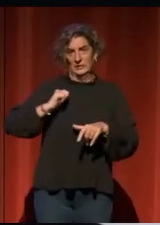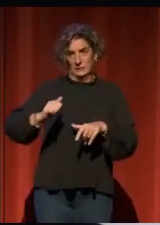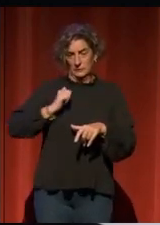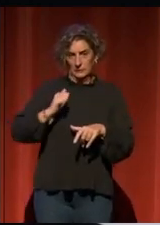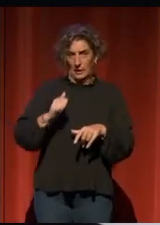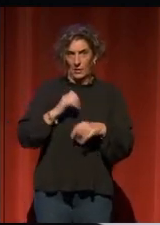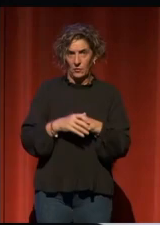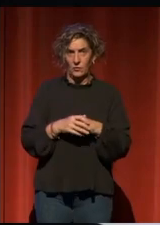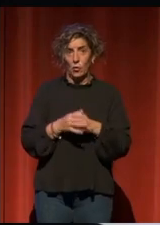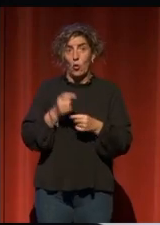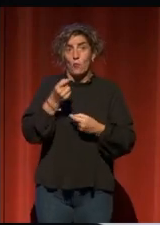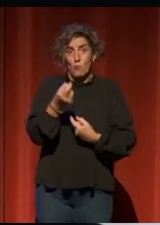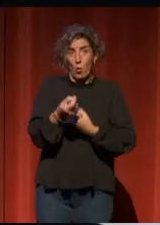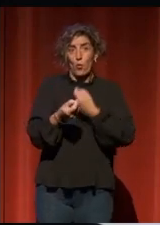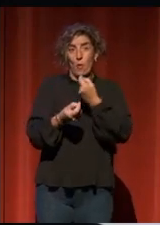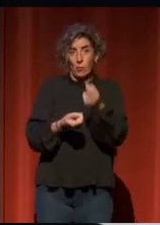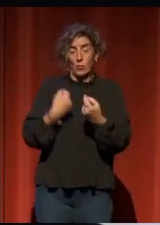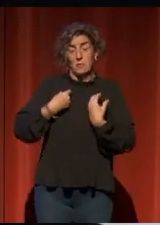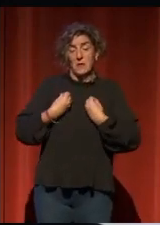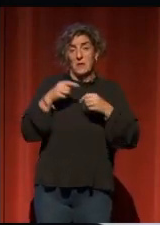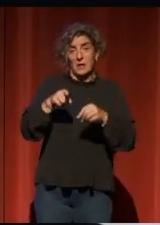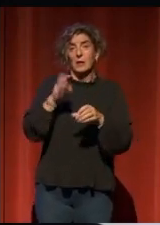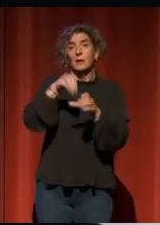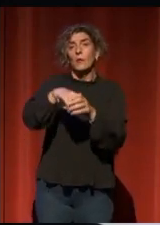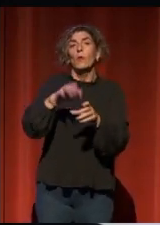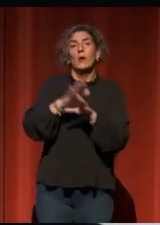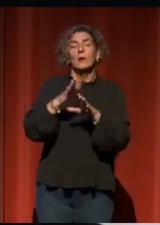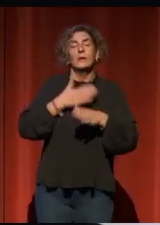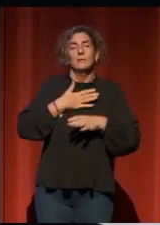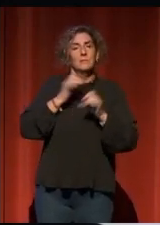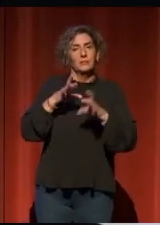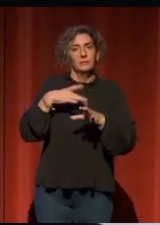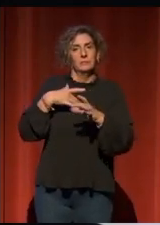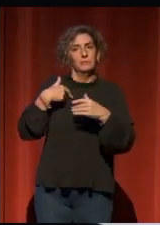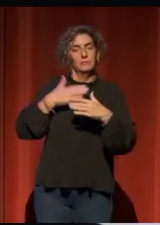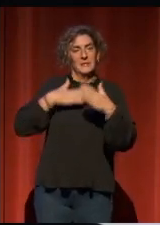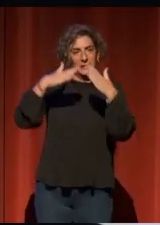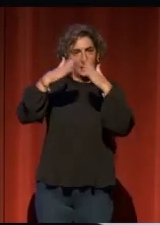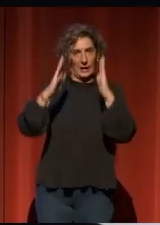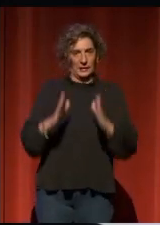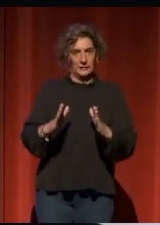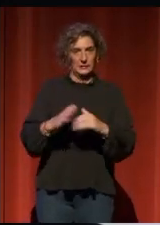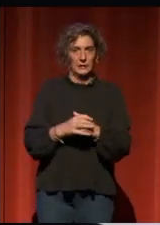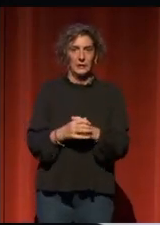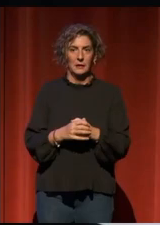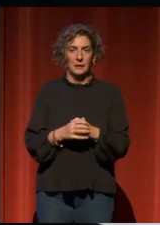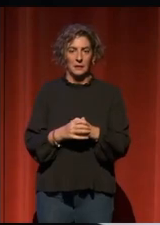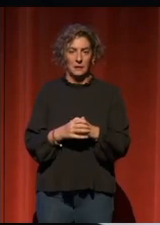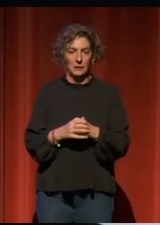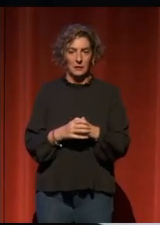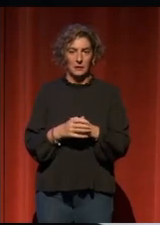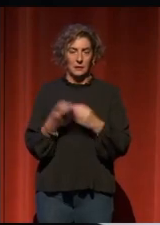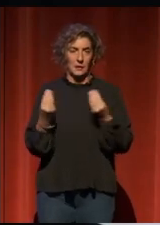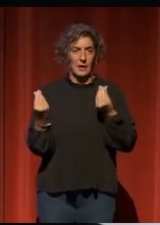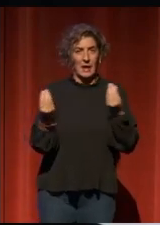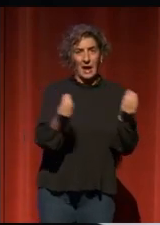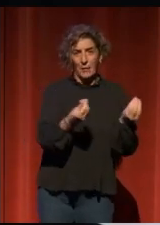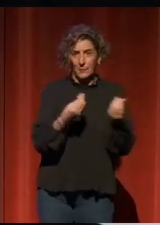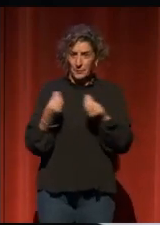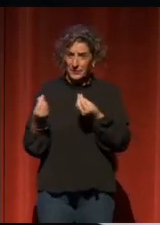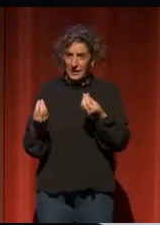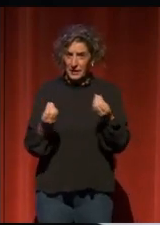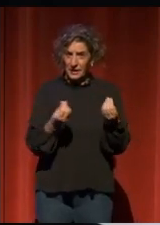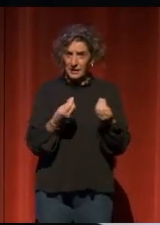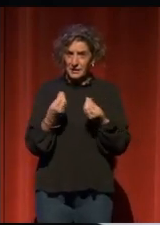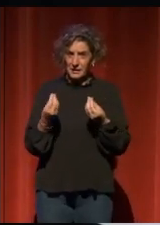hice mi casa, mi cabaña fortuita en Madrid, un ambiente ciertamente